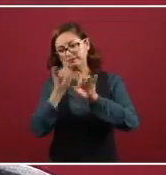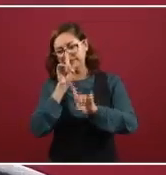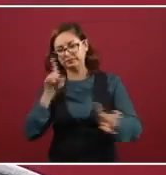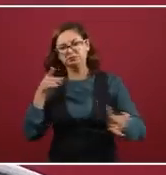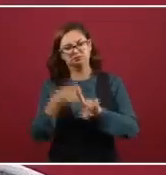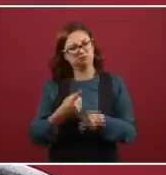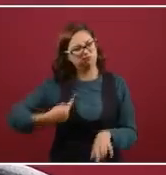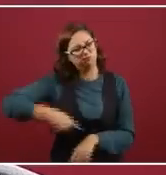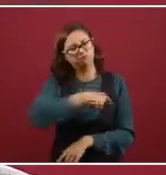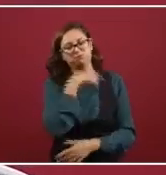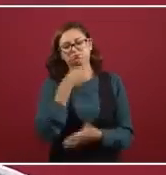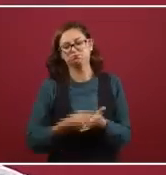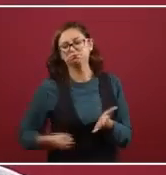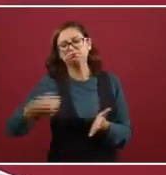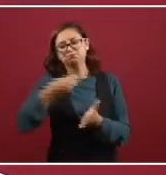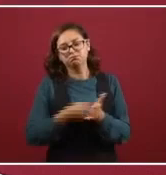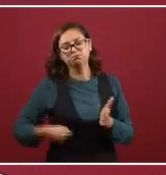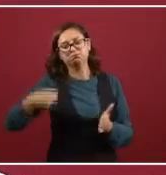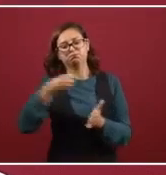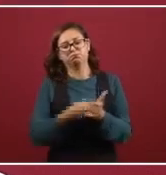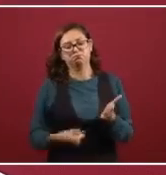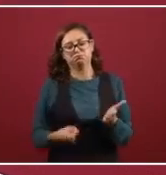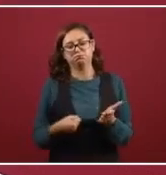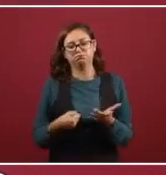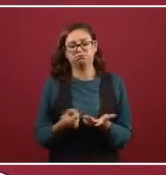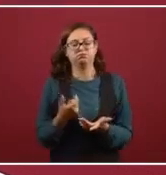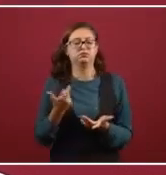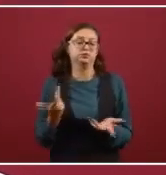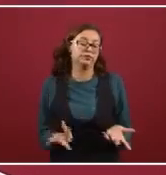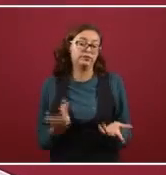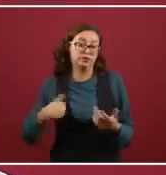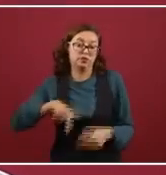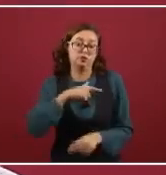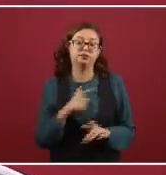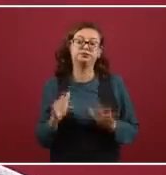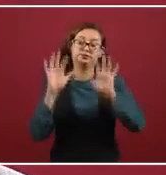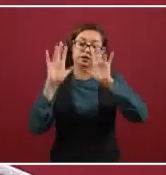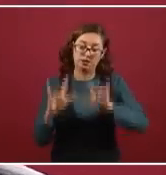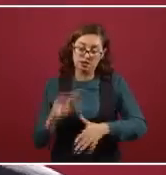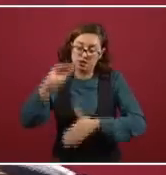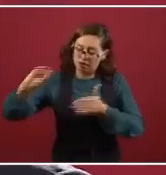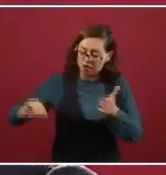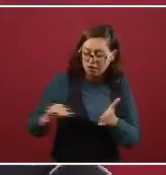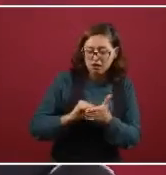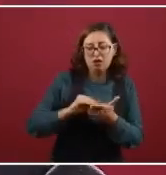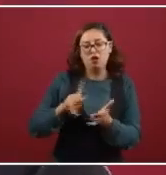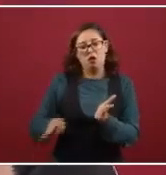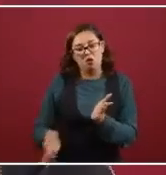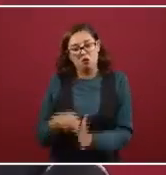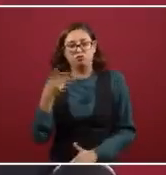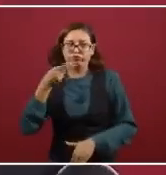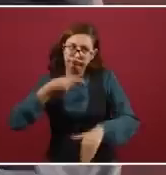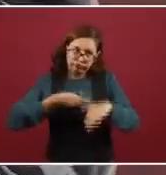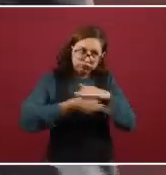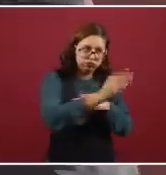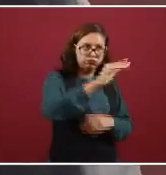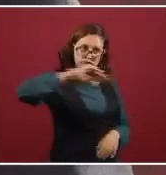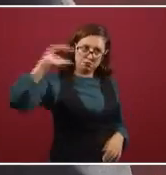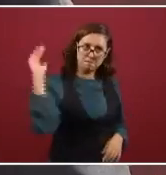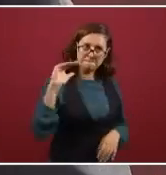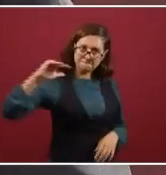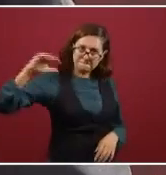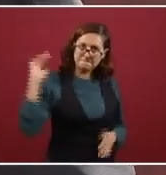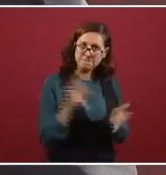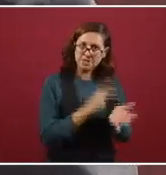insistiendo en eso. Y como ustedes lo notarán en nuestra nota diplomática, lo volvemos a poner ahí. Y va a ser todo el tiempo una